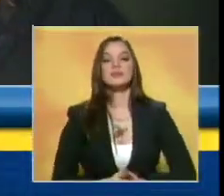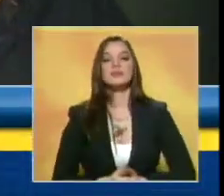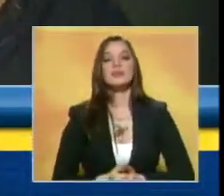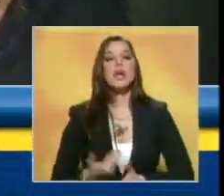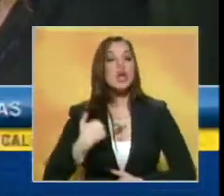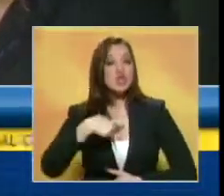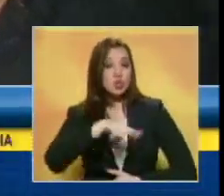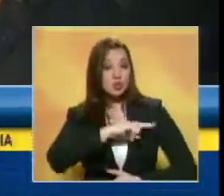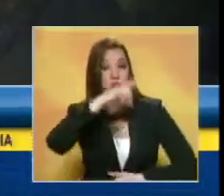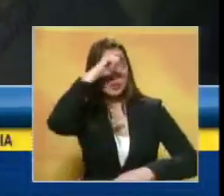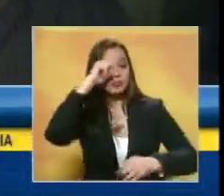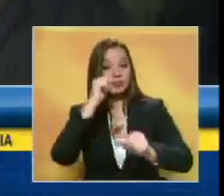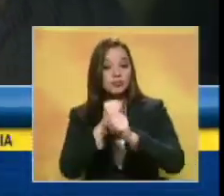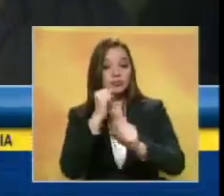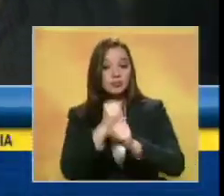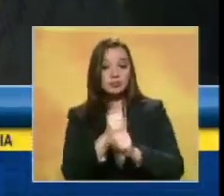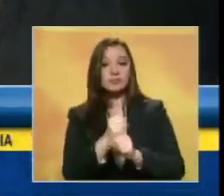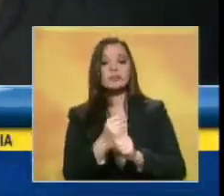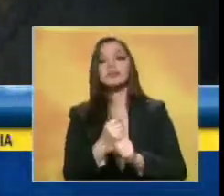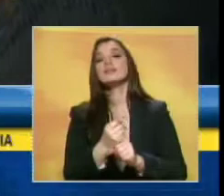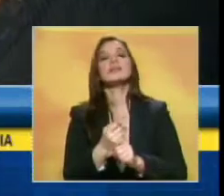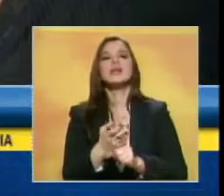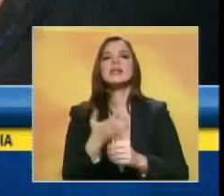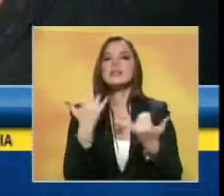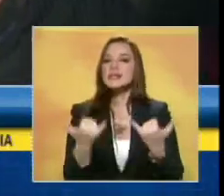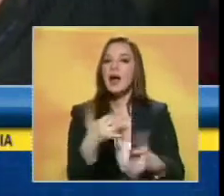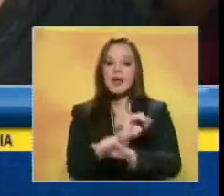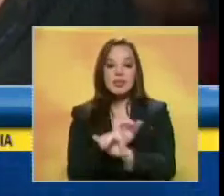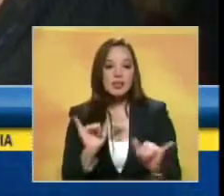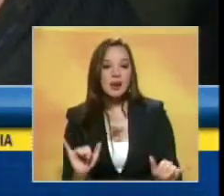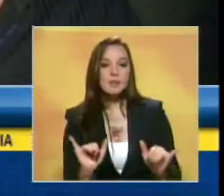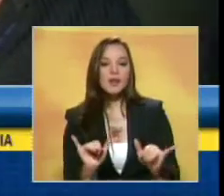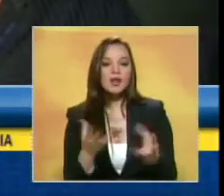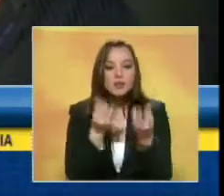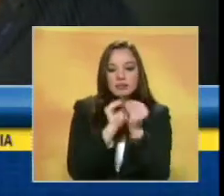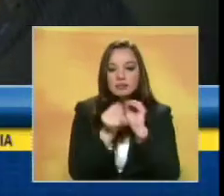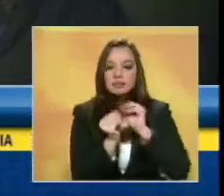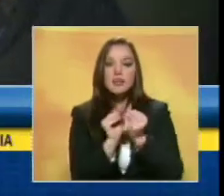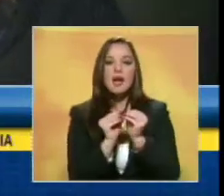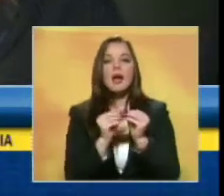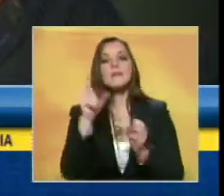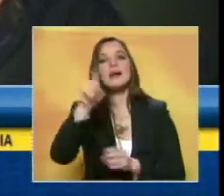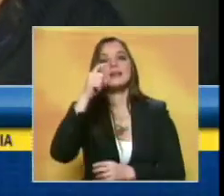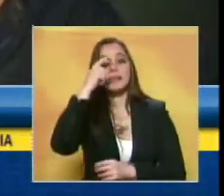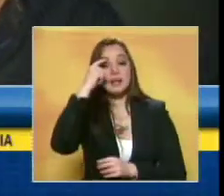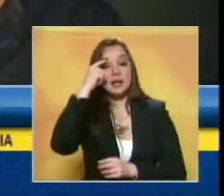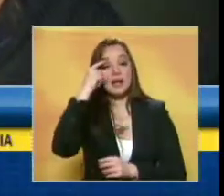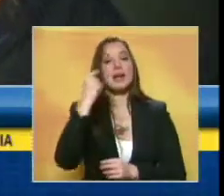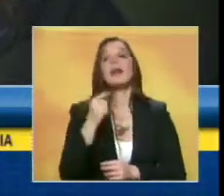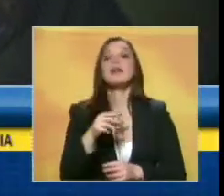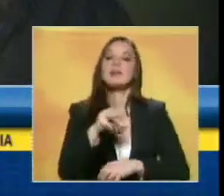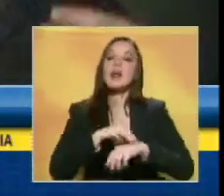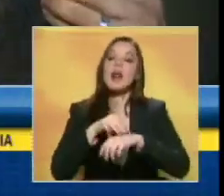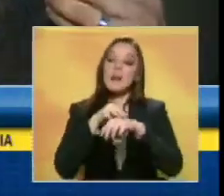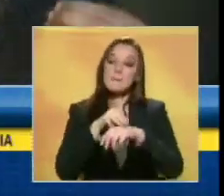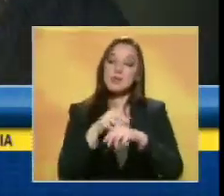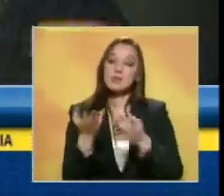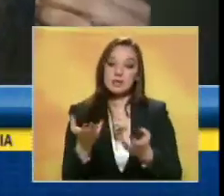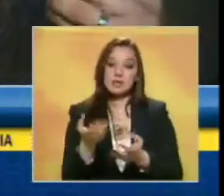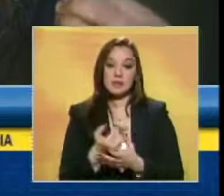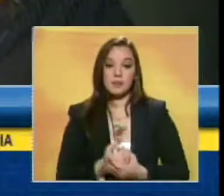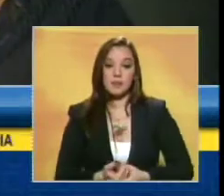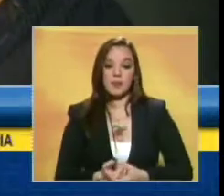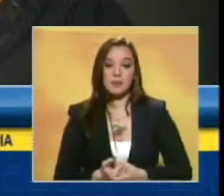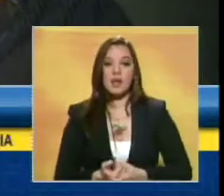Estamos trabajándolo, estamos terminando de acoplarlo para las necesidades del municipio, para las